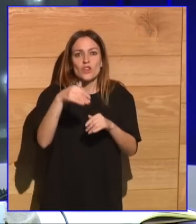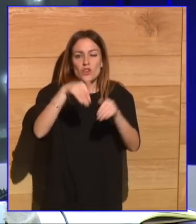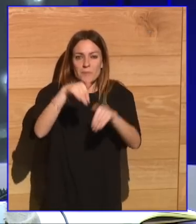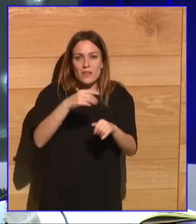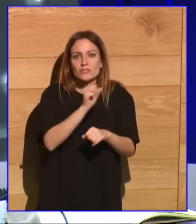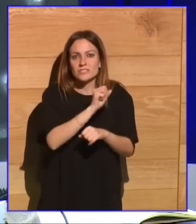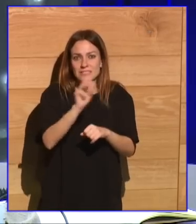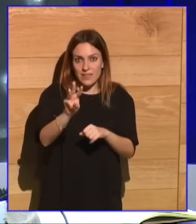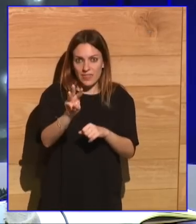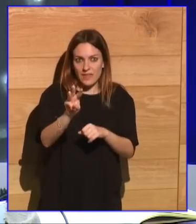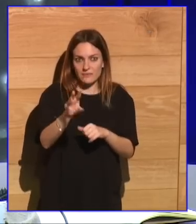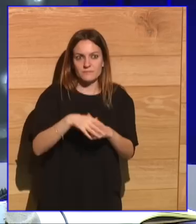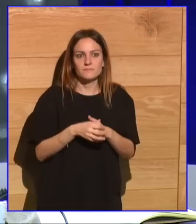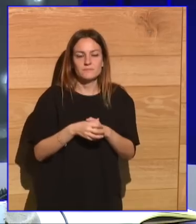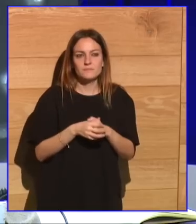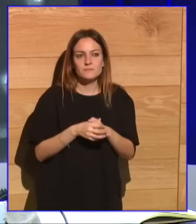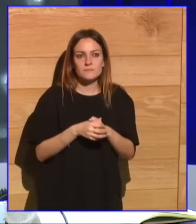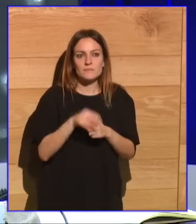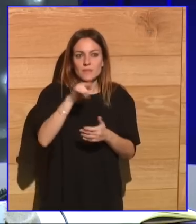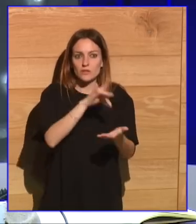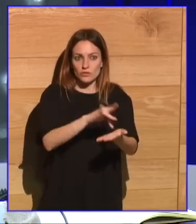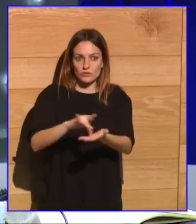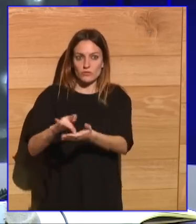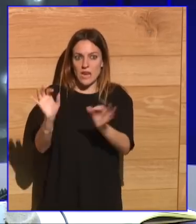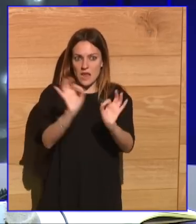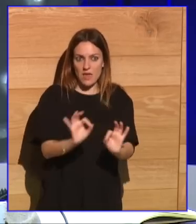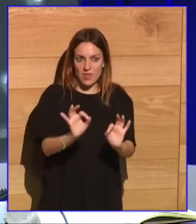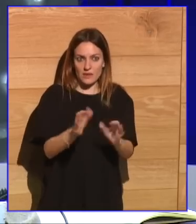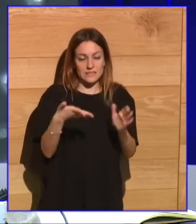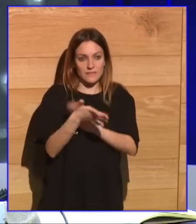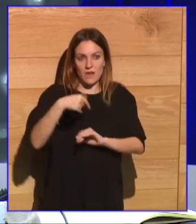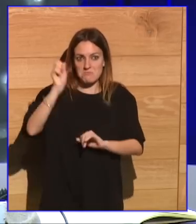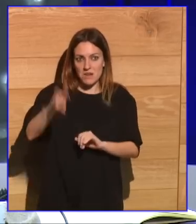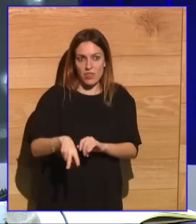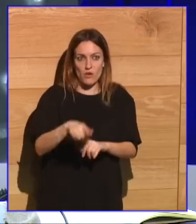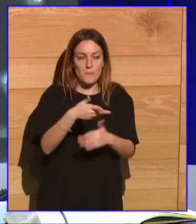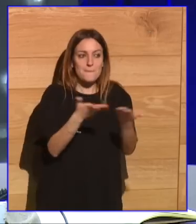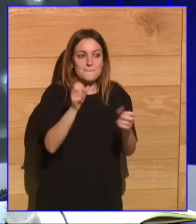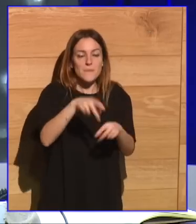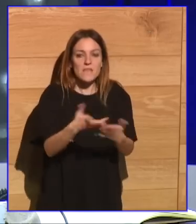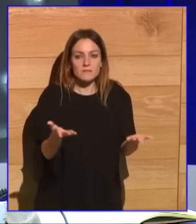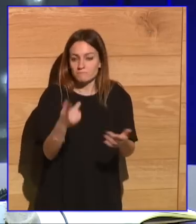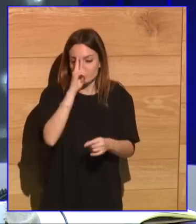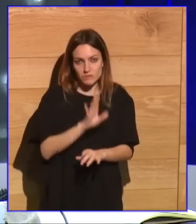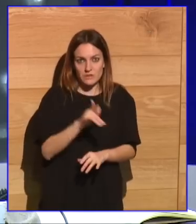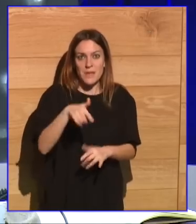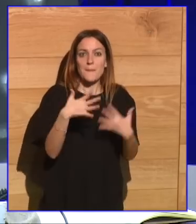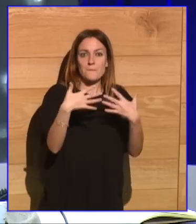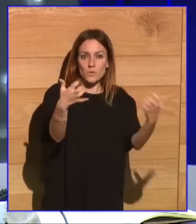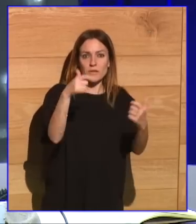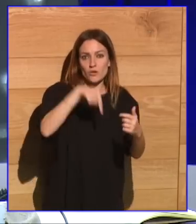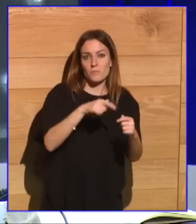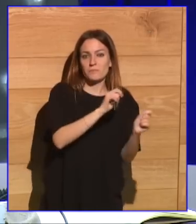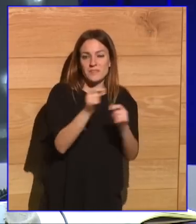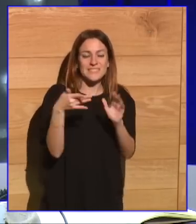película más grande que la vida. Bueno, nada de eso sucedió, lo cual no le da ni le quita la razón a nadie. Tampoco gustó mucho al público, lo cual tampoco le da ni